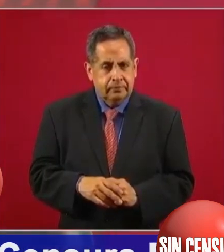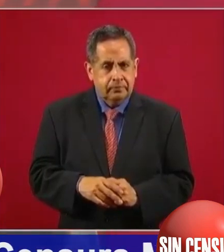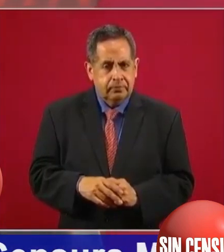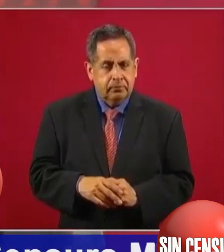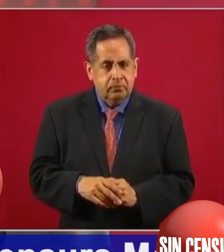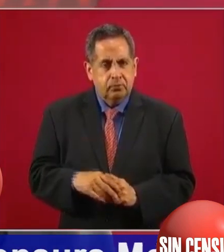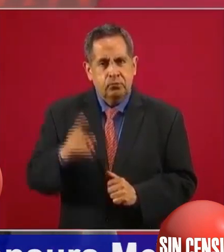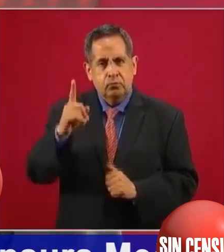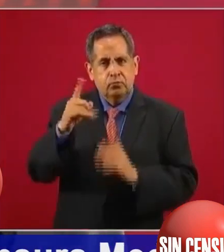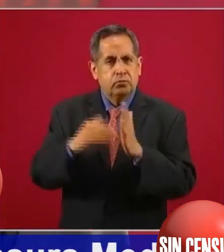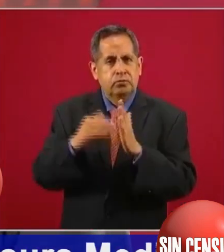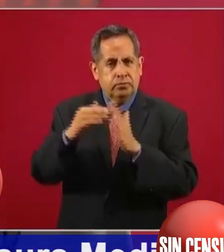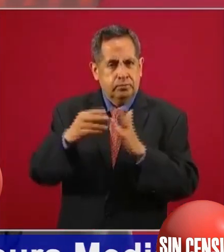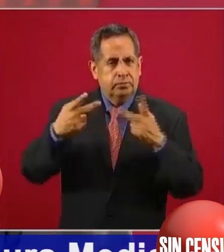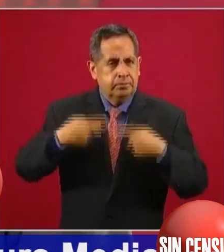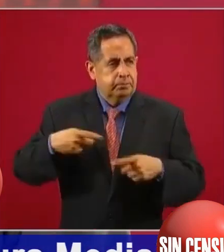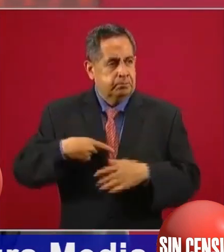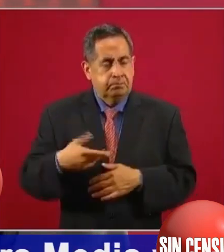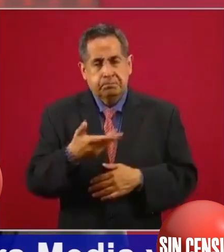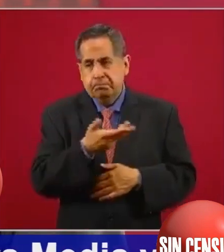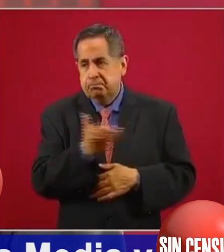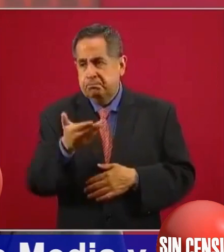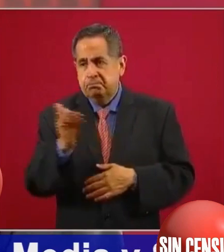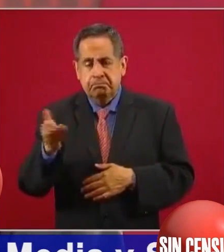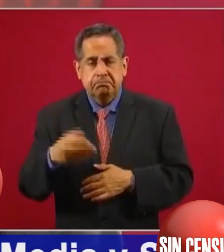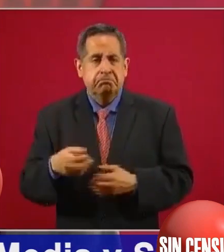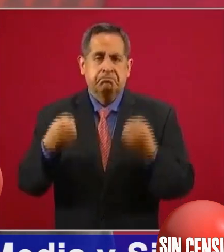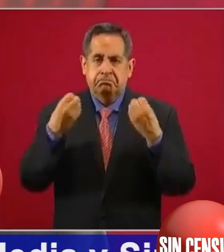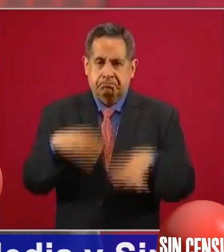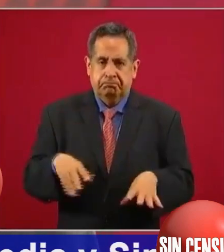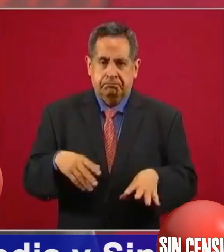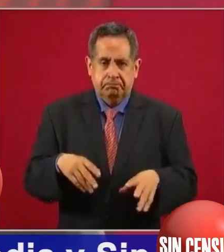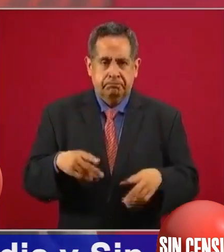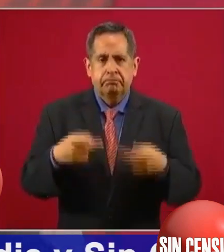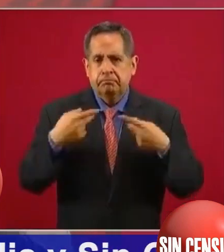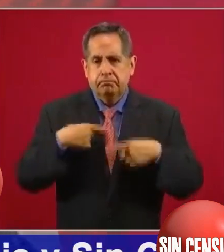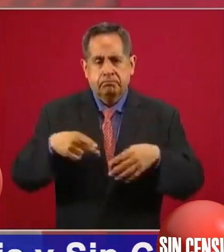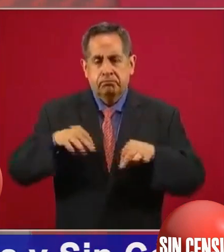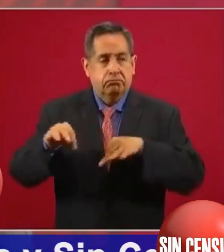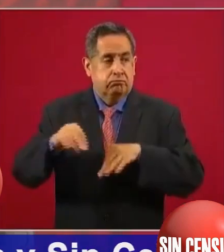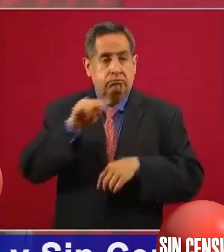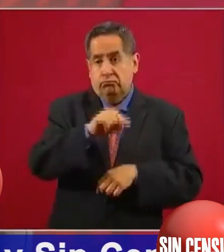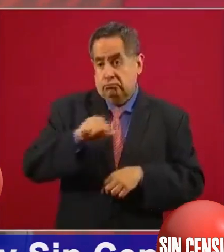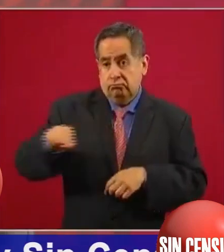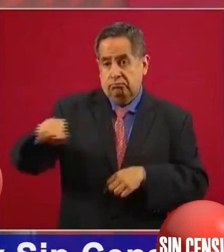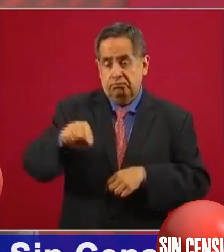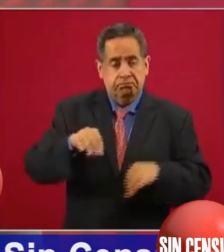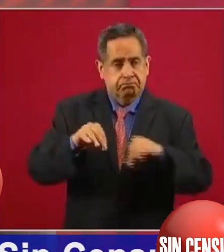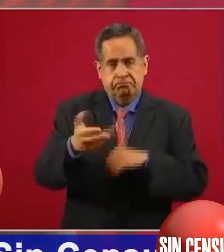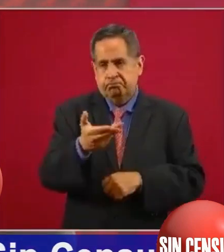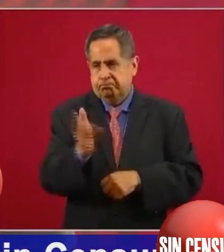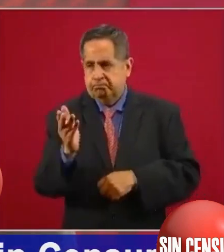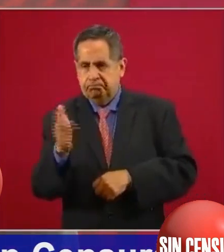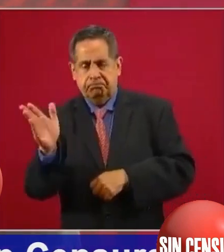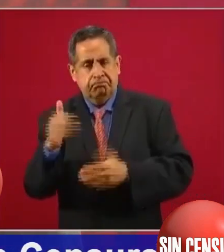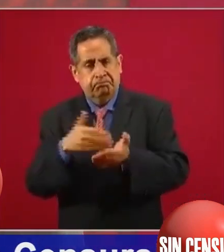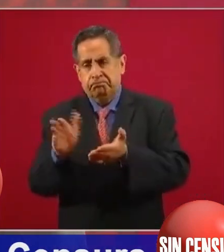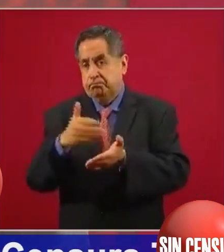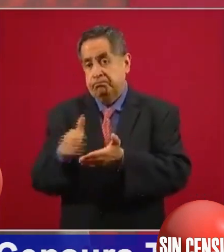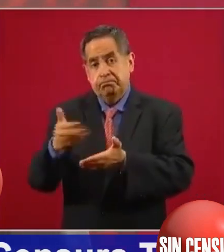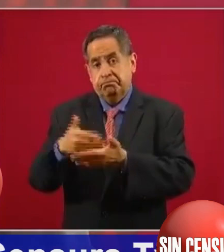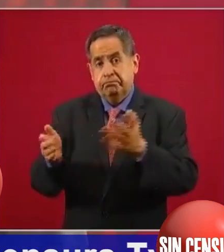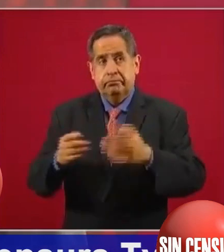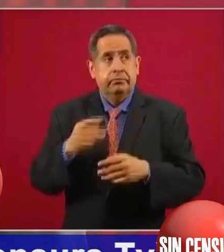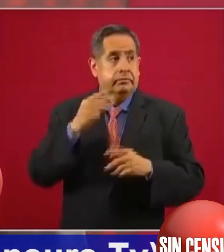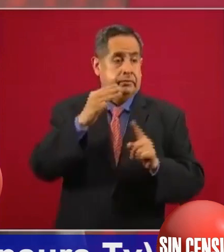alrededor de 1 millón de empleos de la economía formal, de marzo a julio, 1